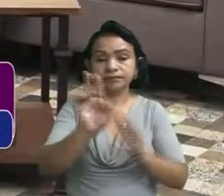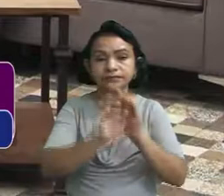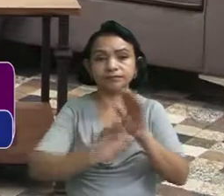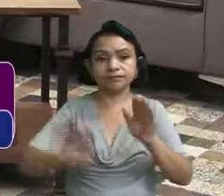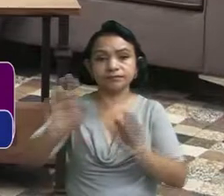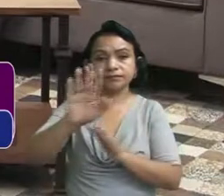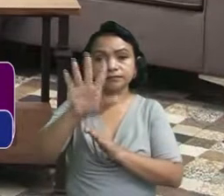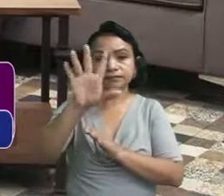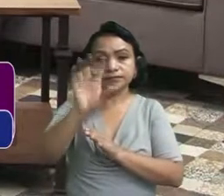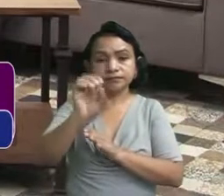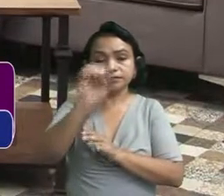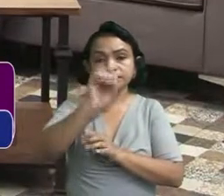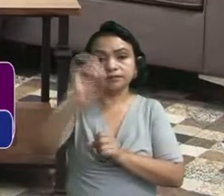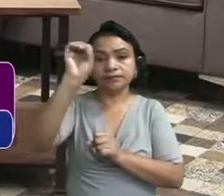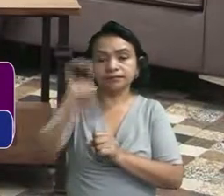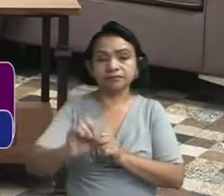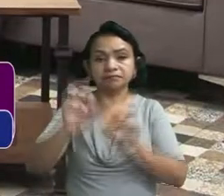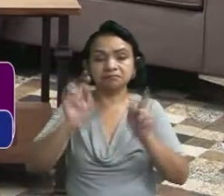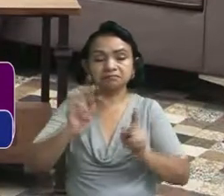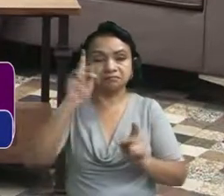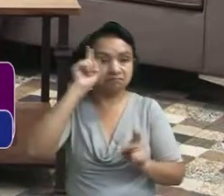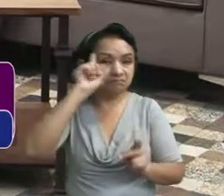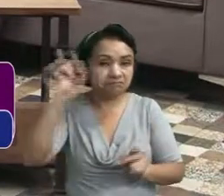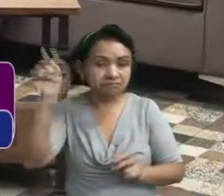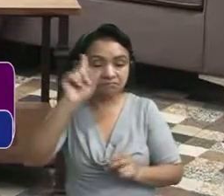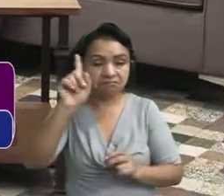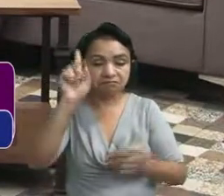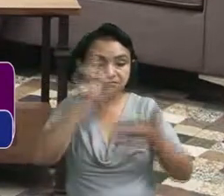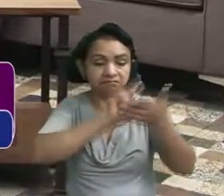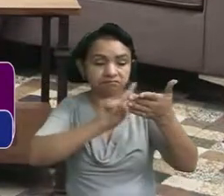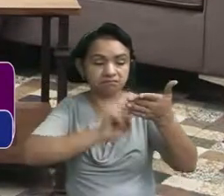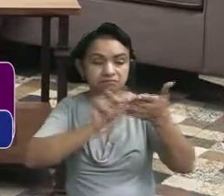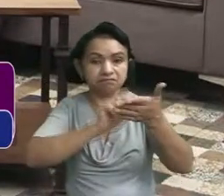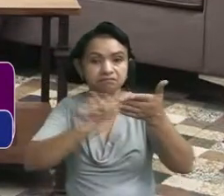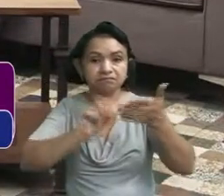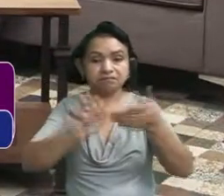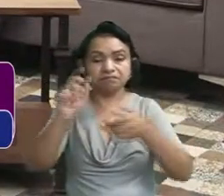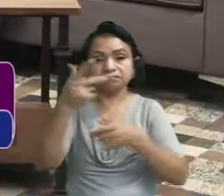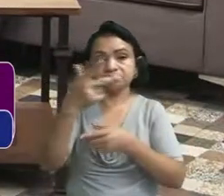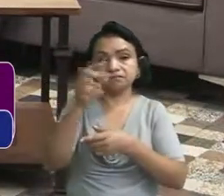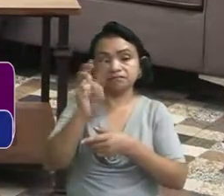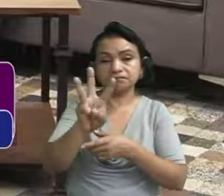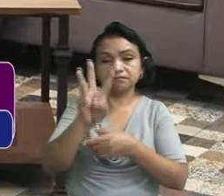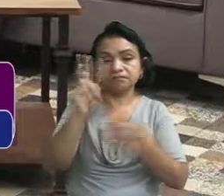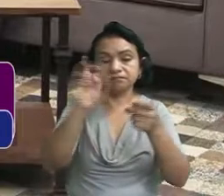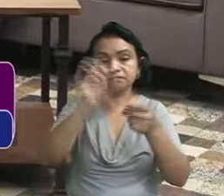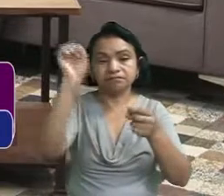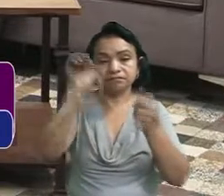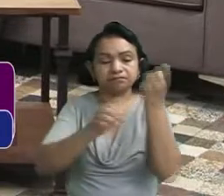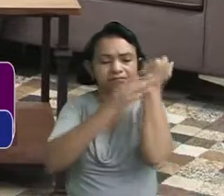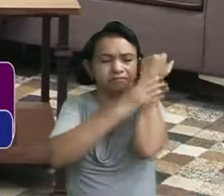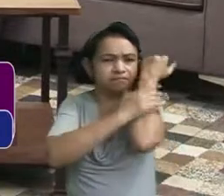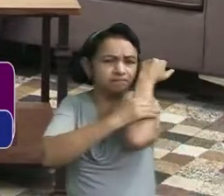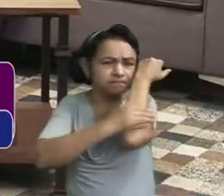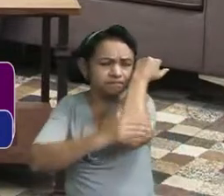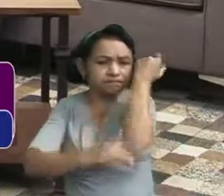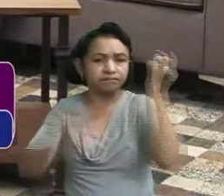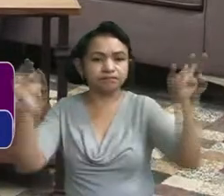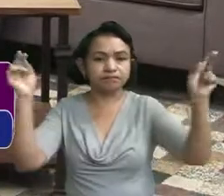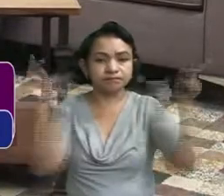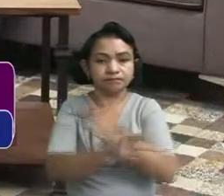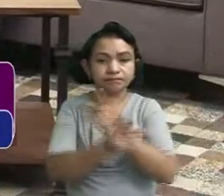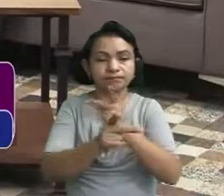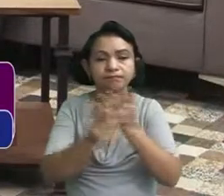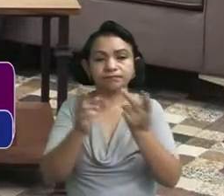más del 40% de la población es analfabeta, en donde más del 83% de la población vive en pobreza y pobreza extrema? Es decir, ¿cómo